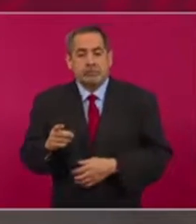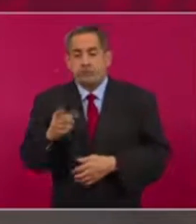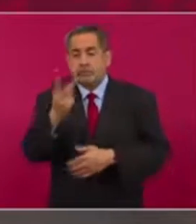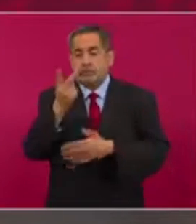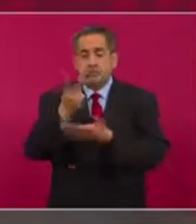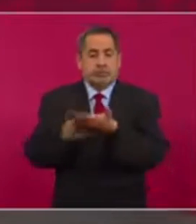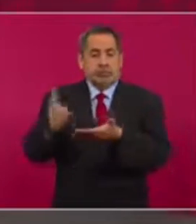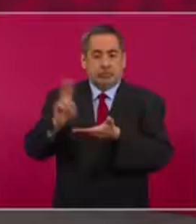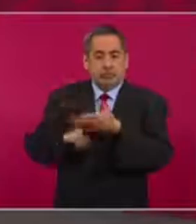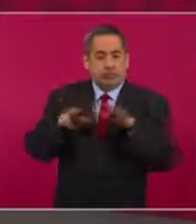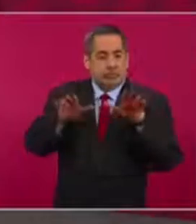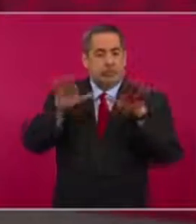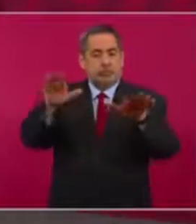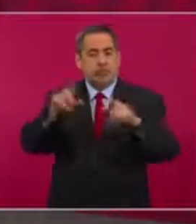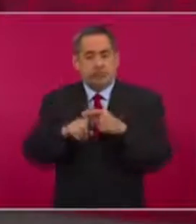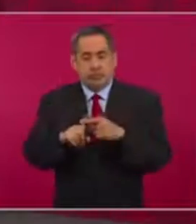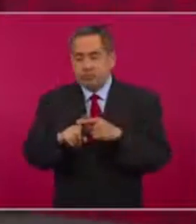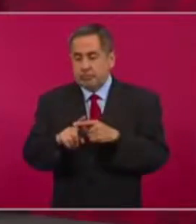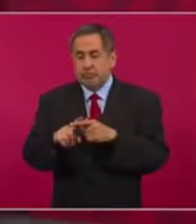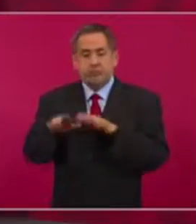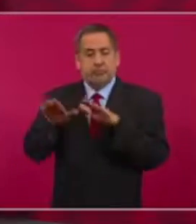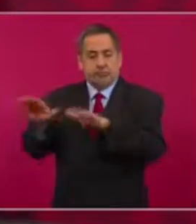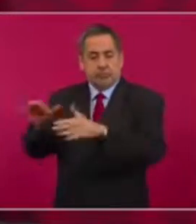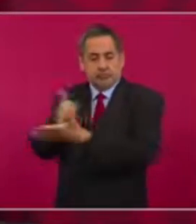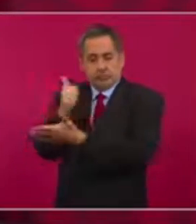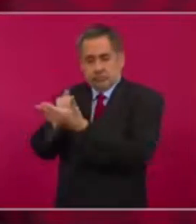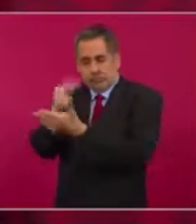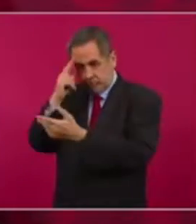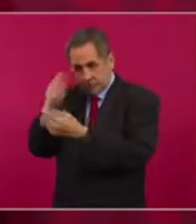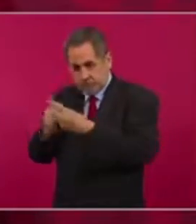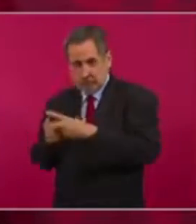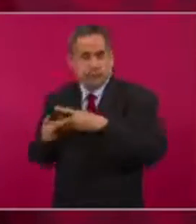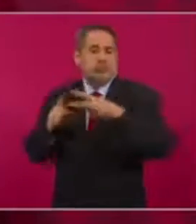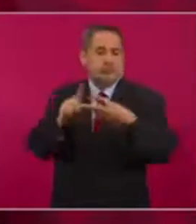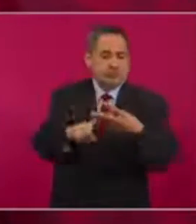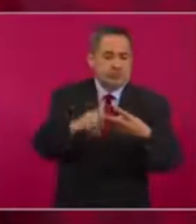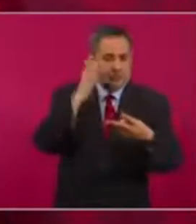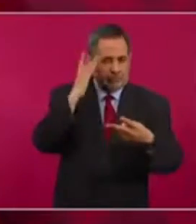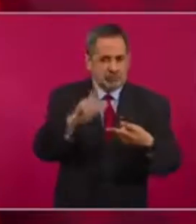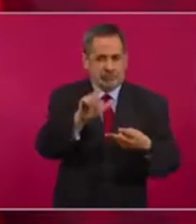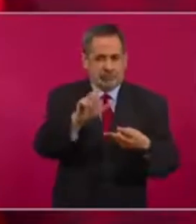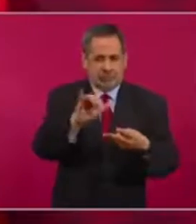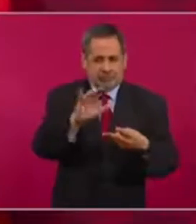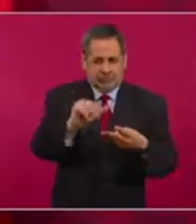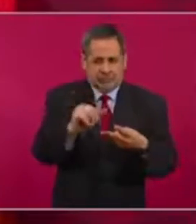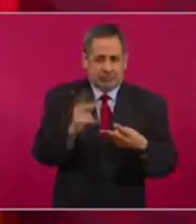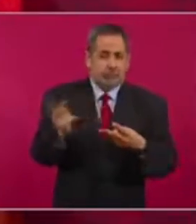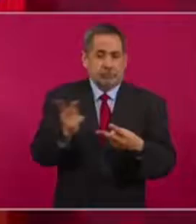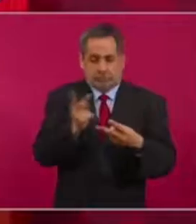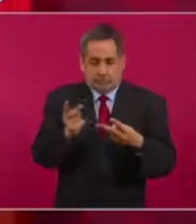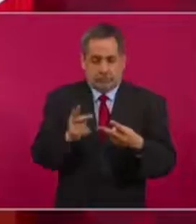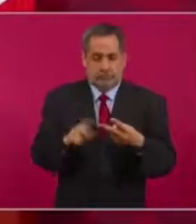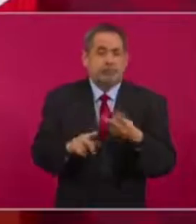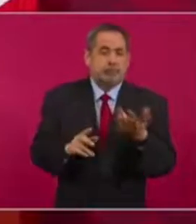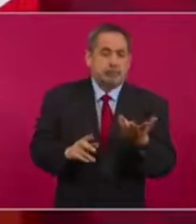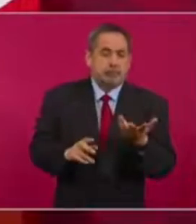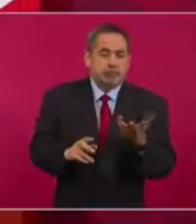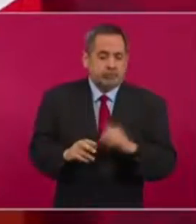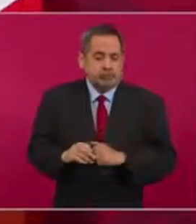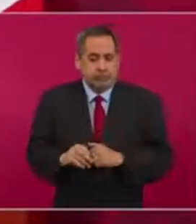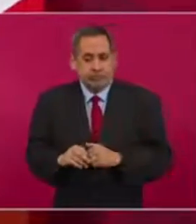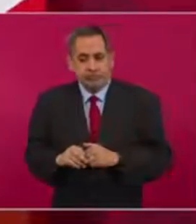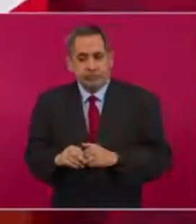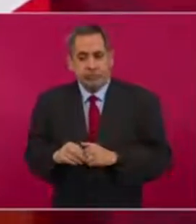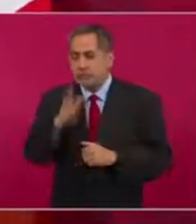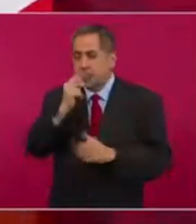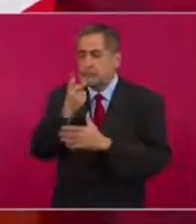actual ni el de Santa Lucía, que cuando se hiciera o se terminara el aeropuerto de Texcoco tenían que cancelar